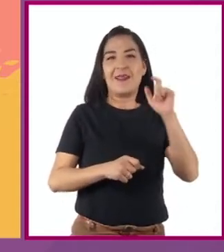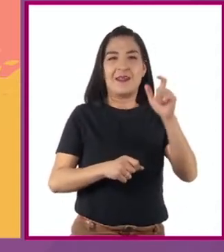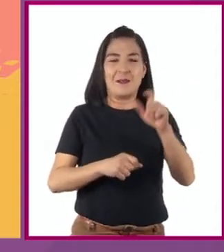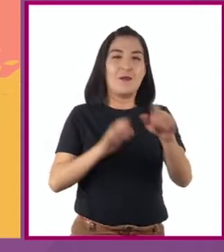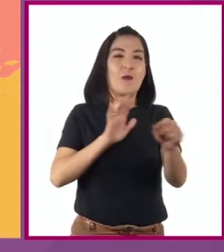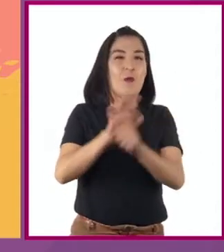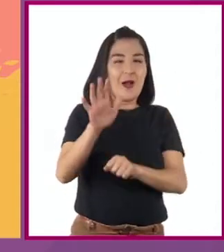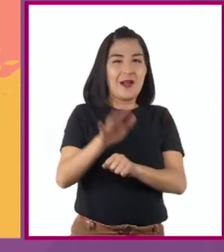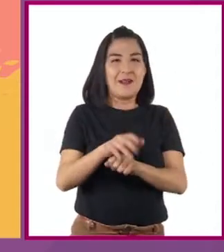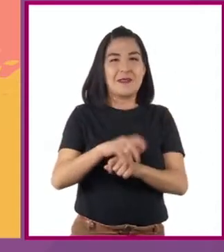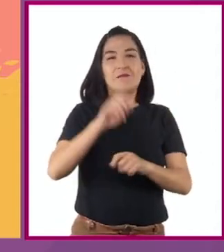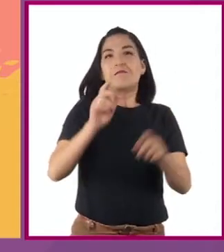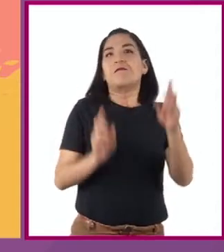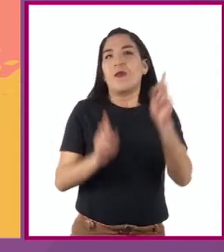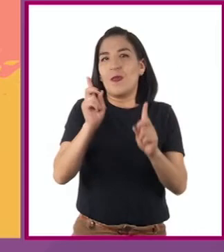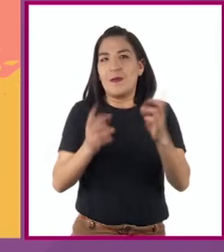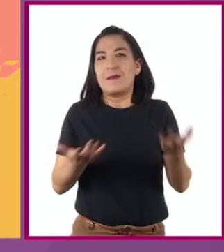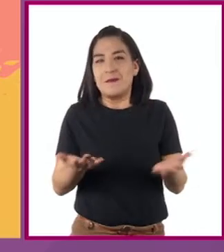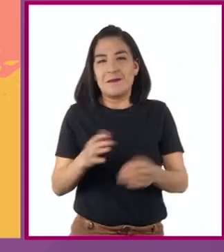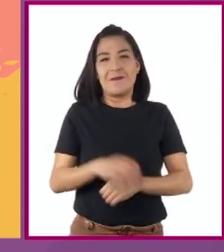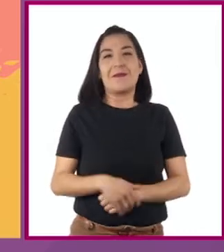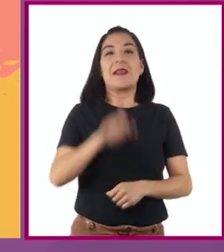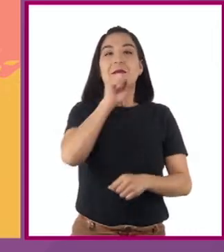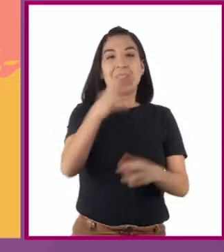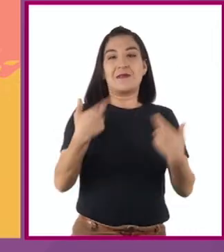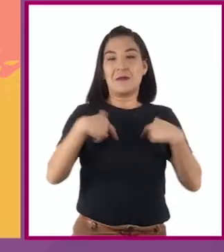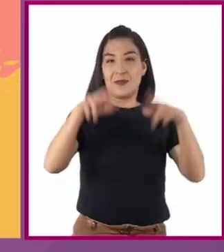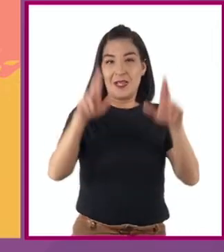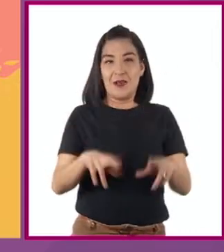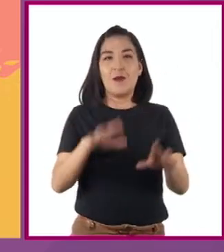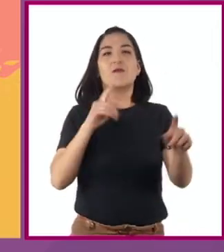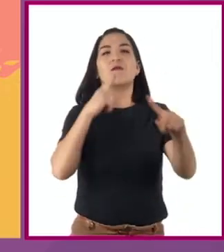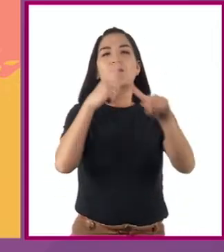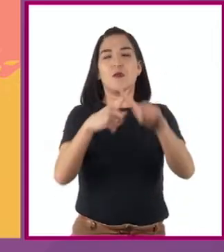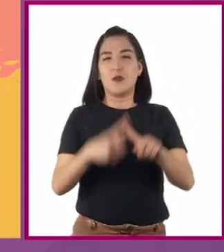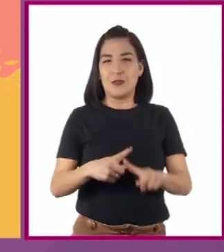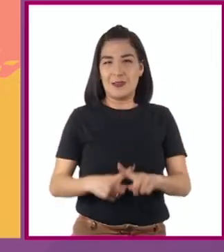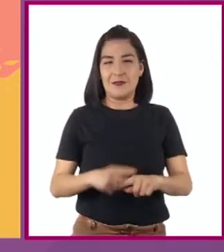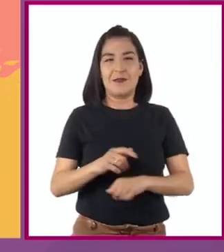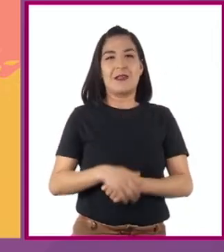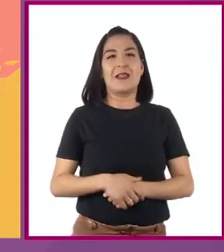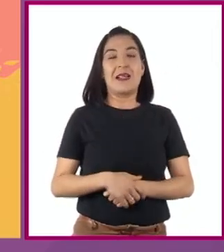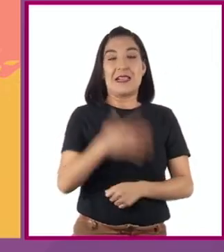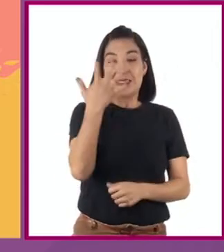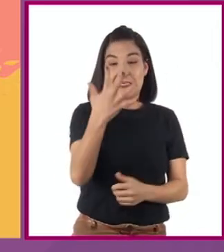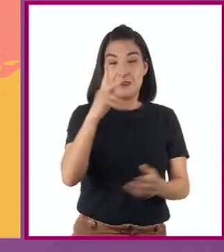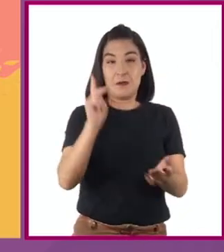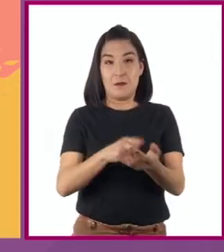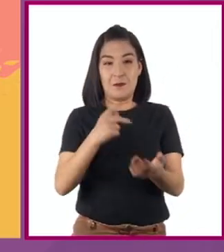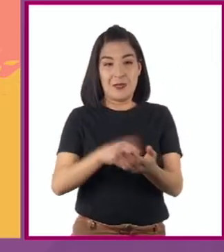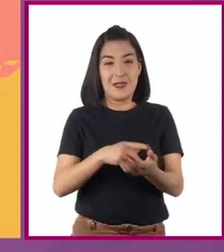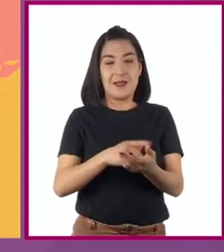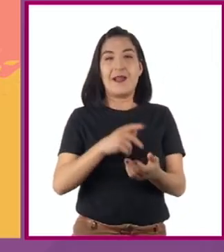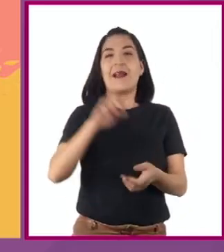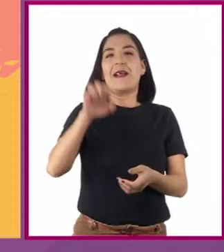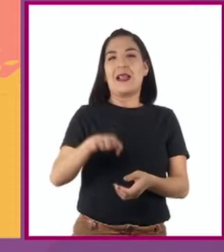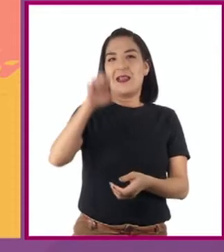este caso, la incógnita, y que representa una multiplicación, 5 veces la edad de una